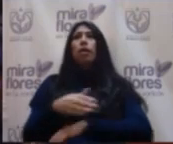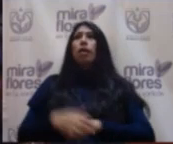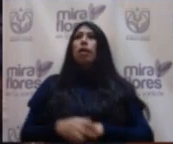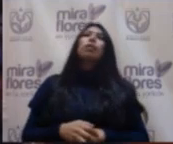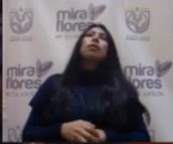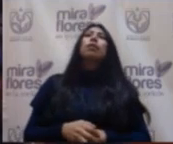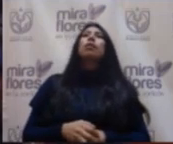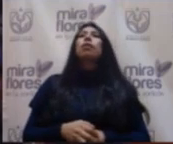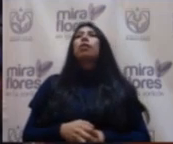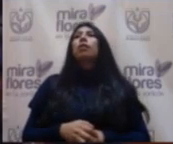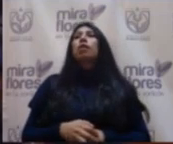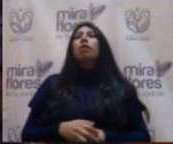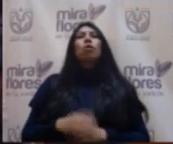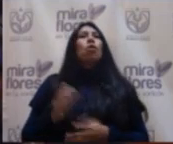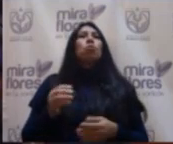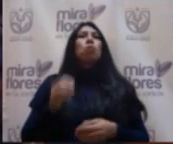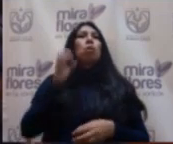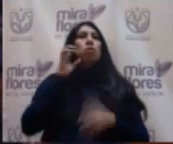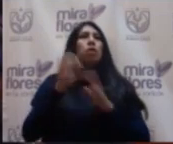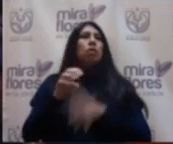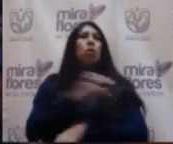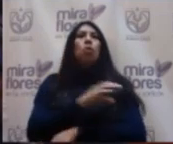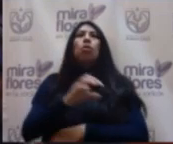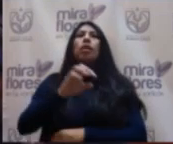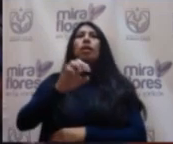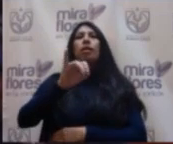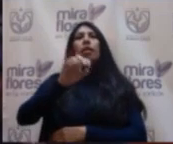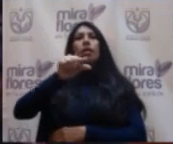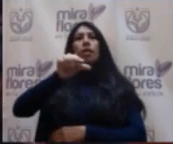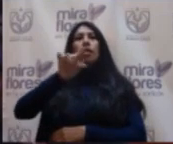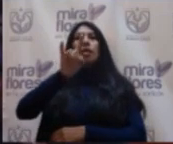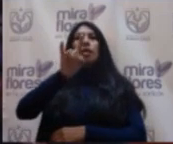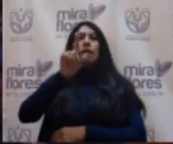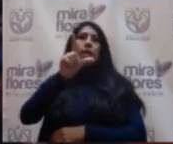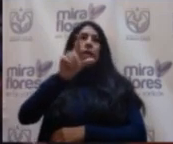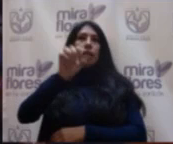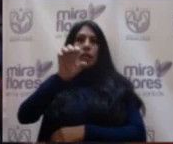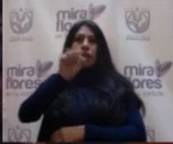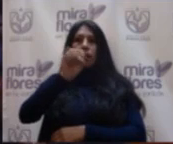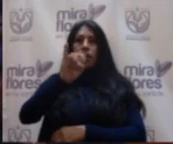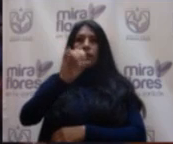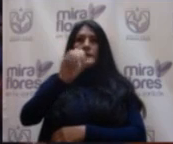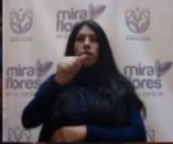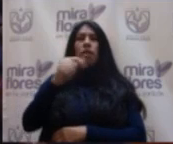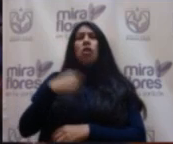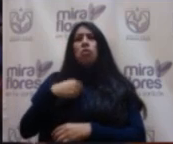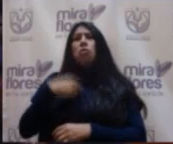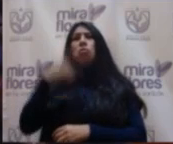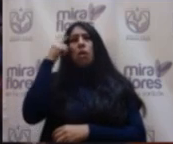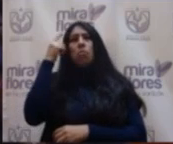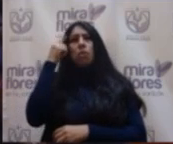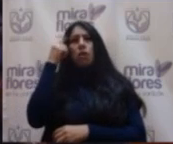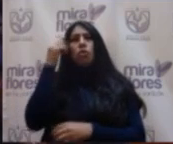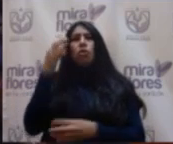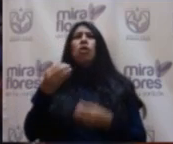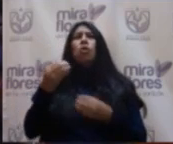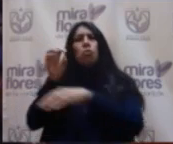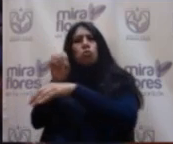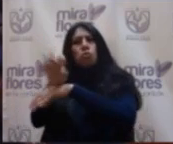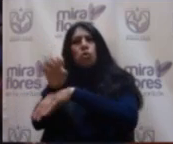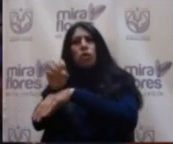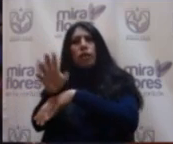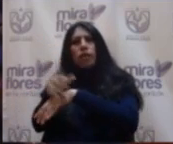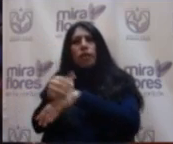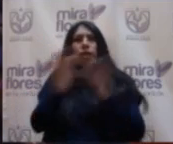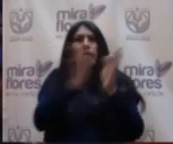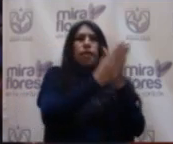Palacios, Coronel Iglesias. Yo creo que sería muy bueno, como sugerencia, que en la revista se